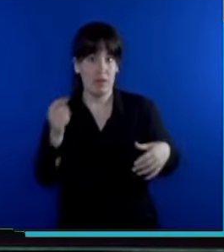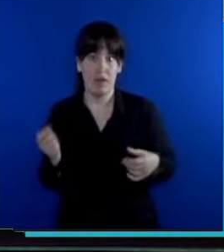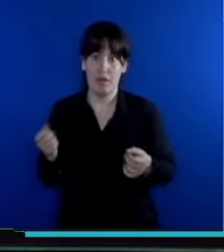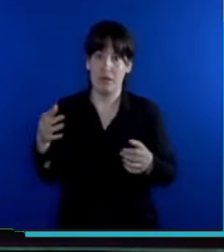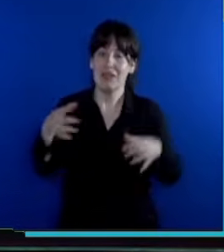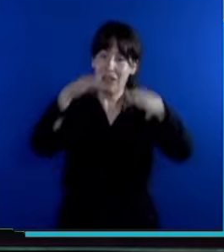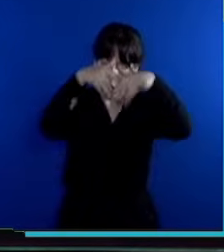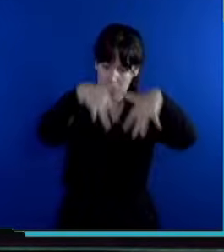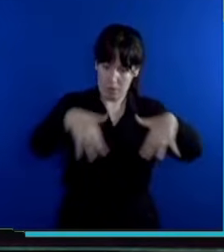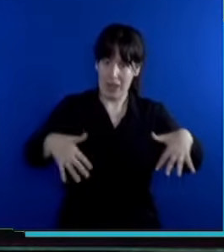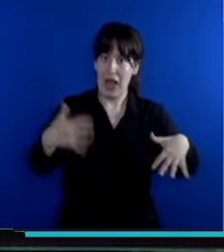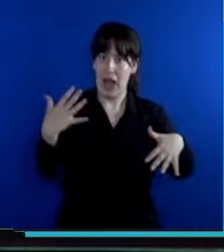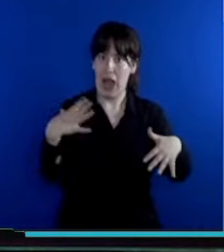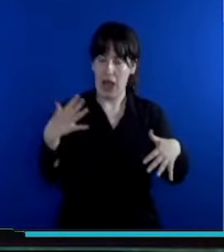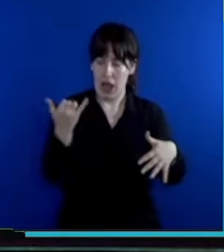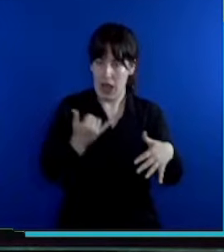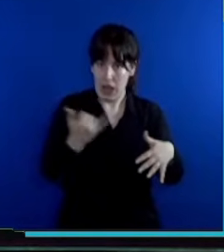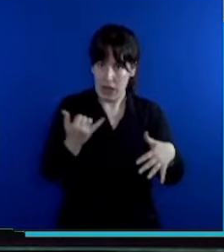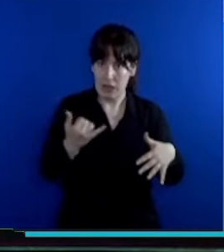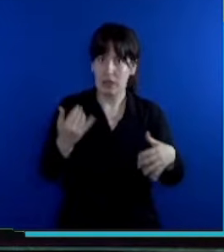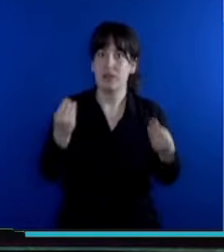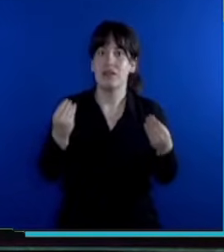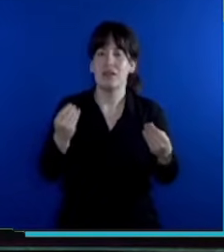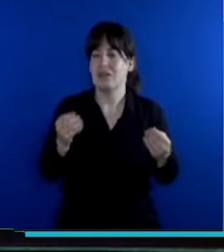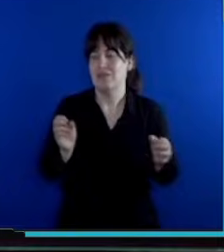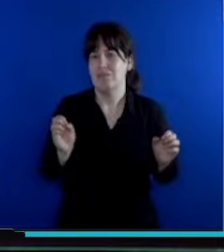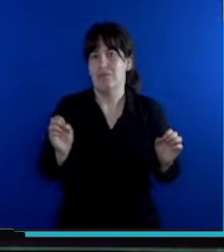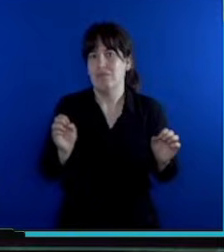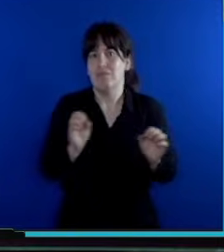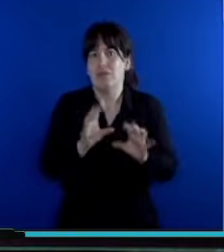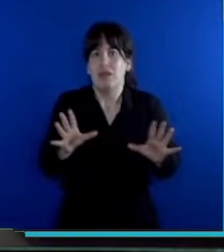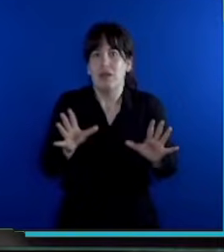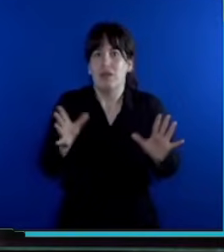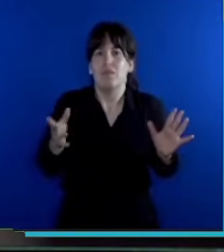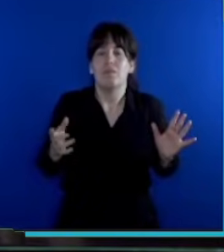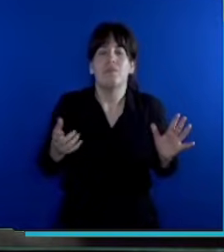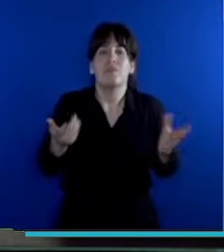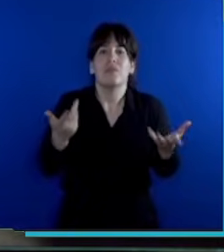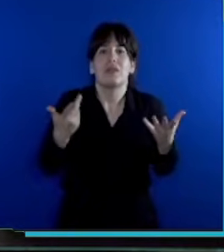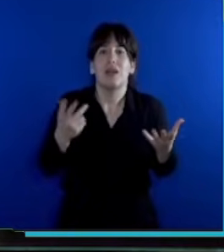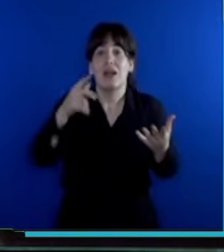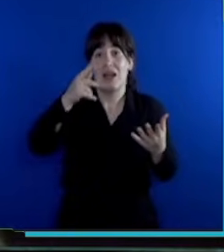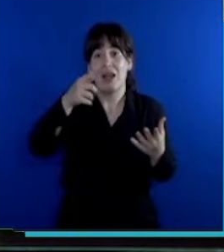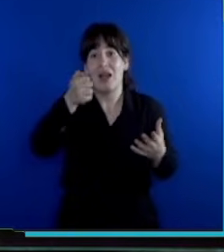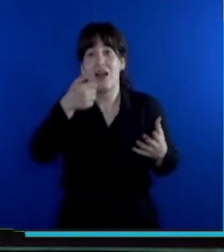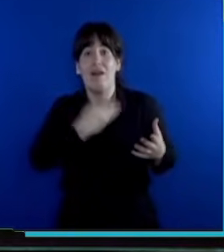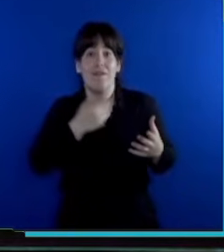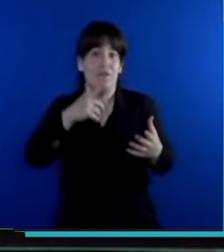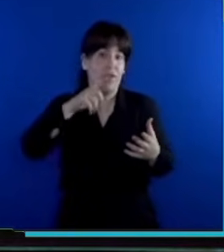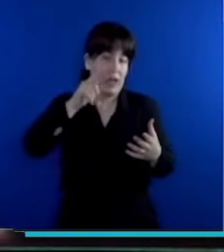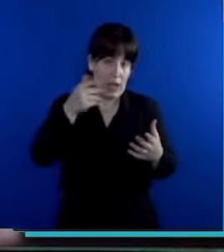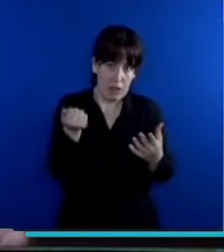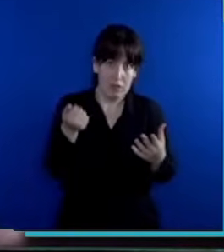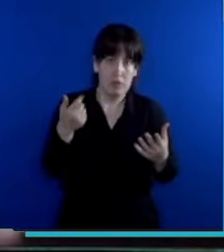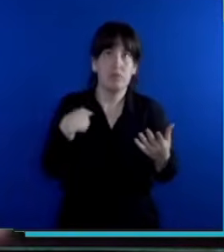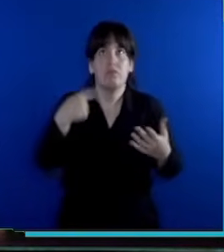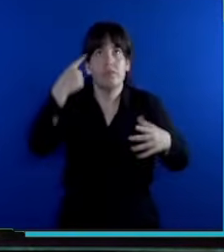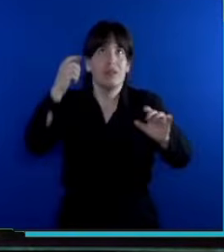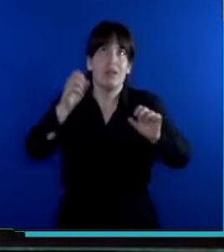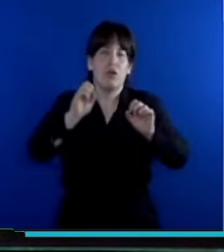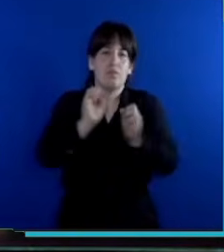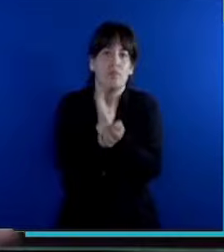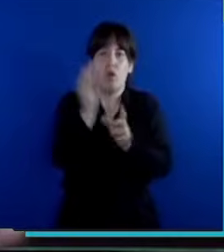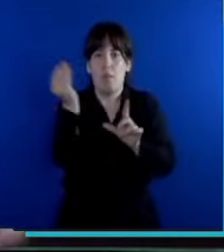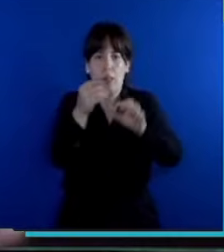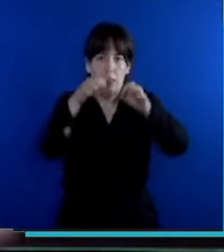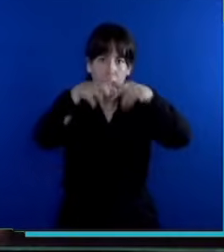un organigrama, señor presidente, que es kafkiano, directamente kafkiano. Si Kafka estuviera aquí sería